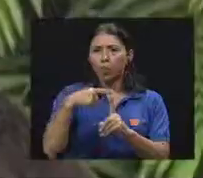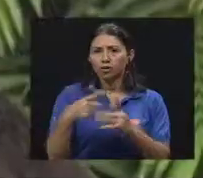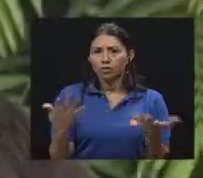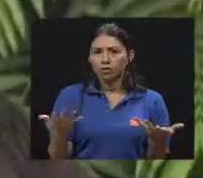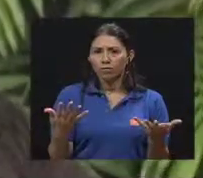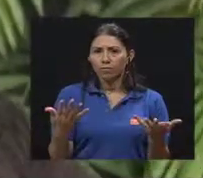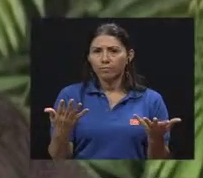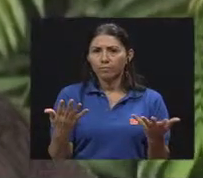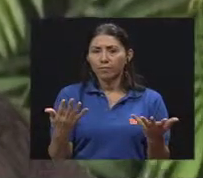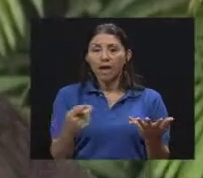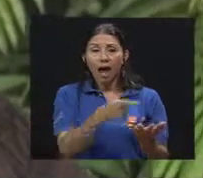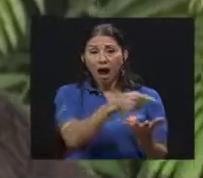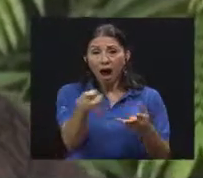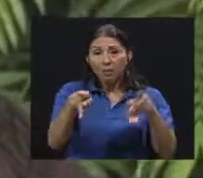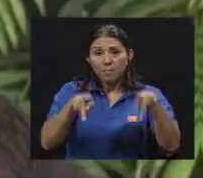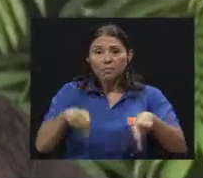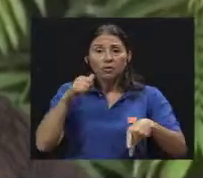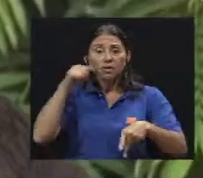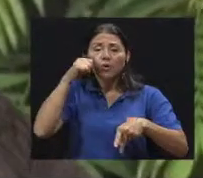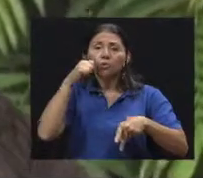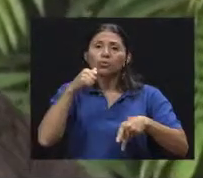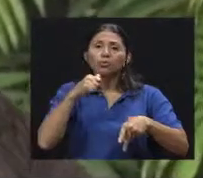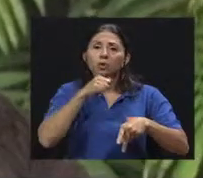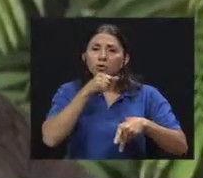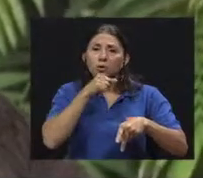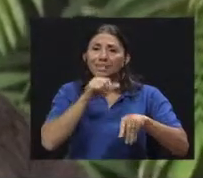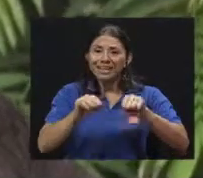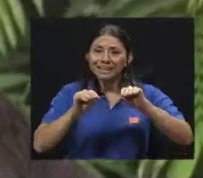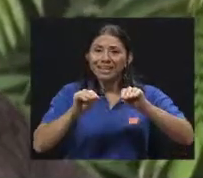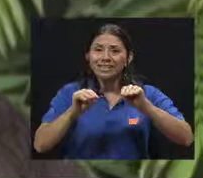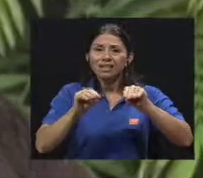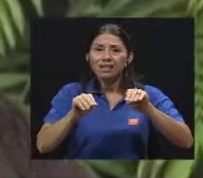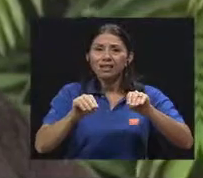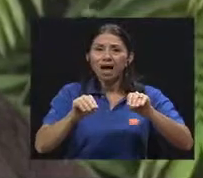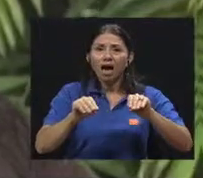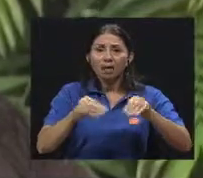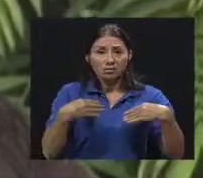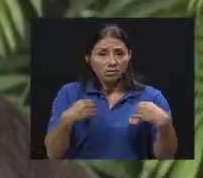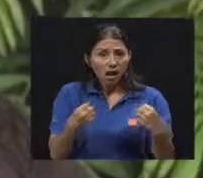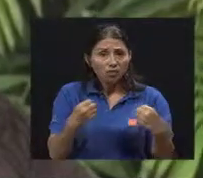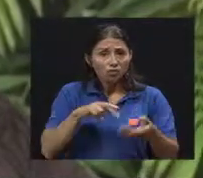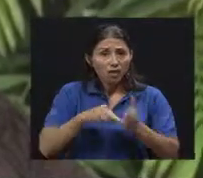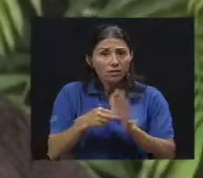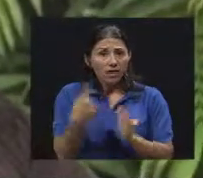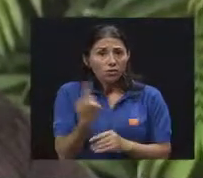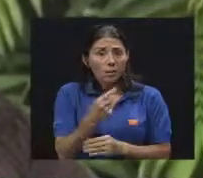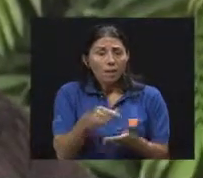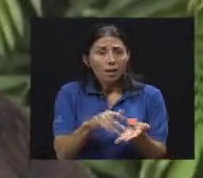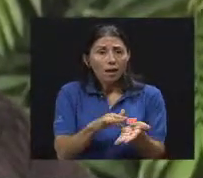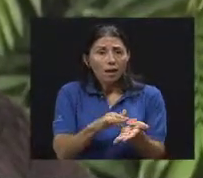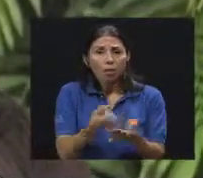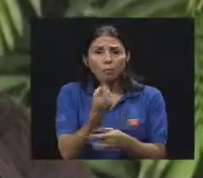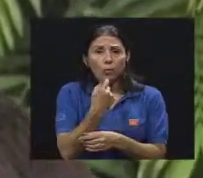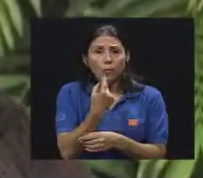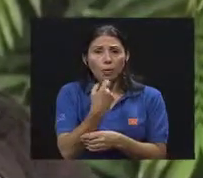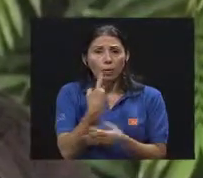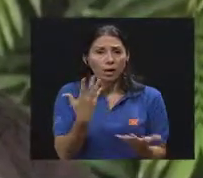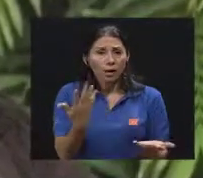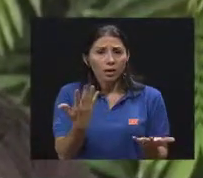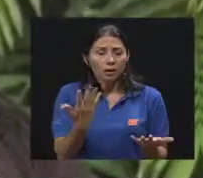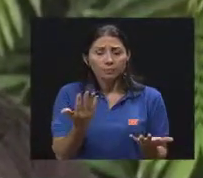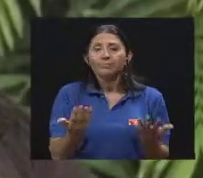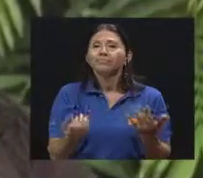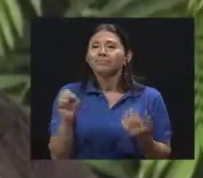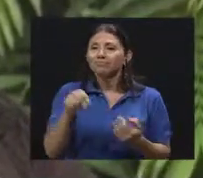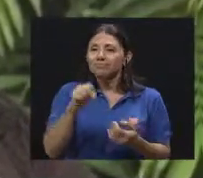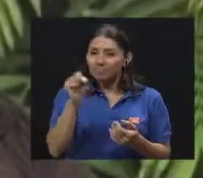donde se les enseña a los adultos mayores que no solo es tomar pastillas, estar saludable, o me equivoco, uh-huh, tal vez. Sí. Sí, por ahí va